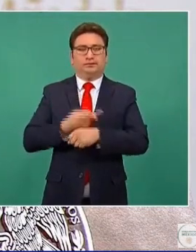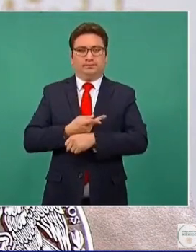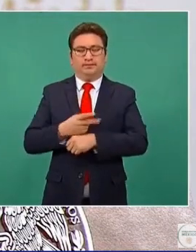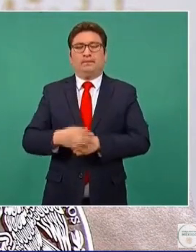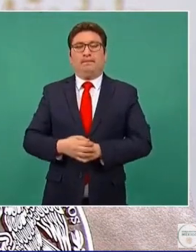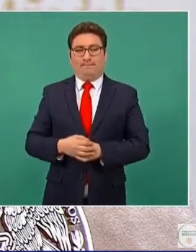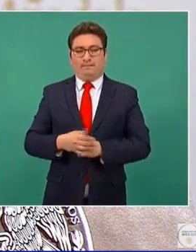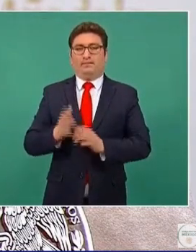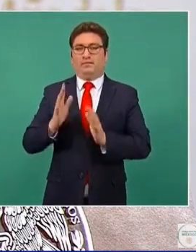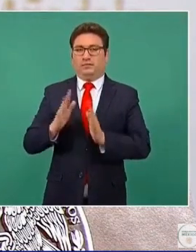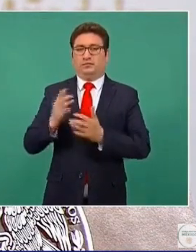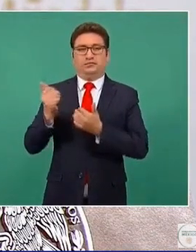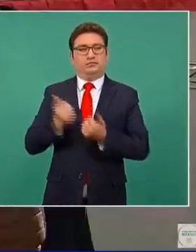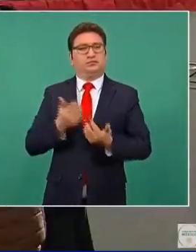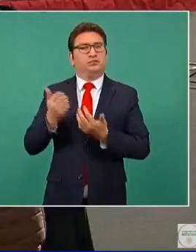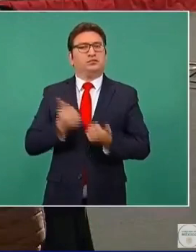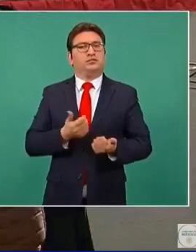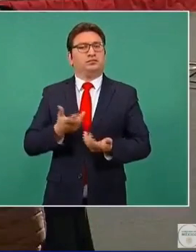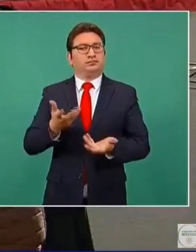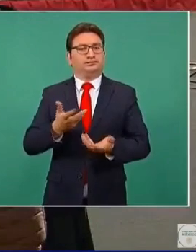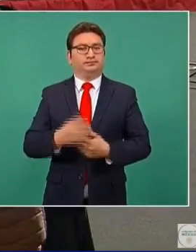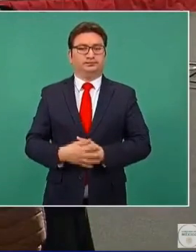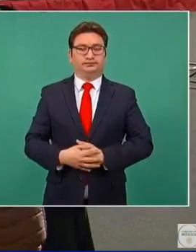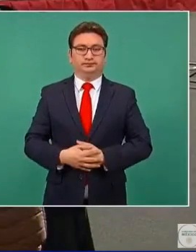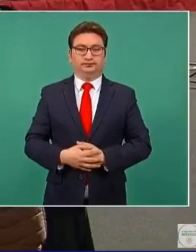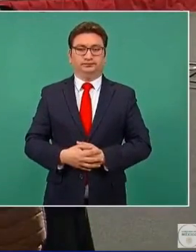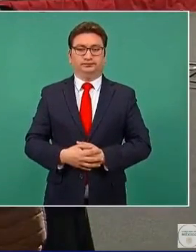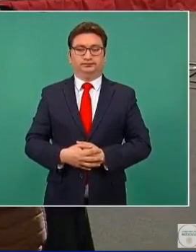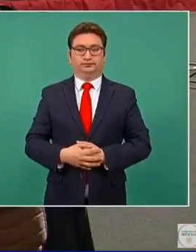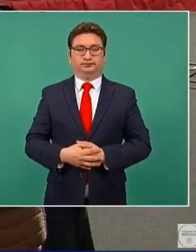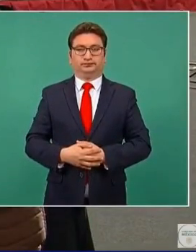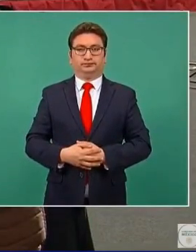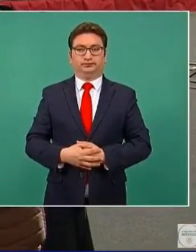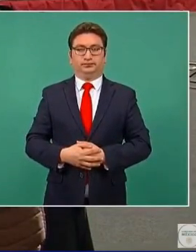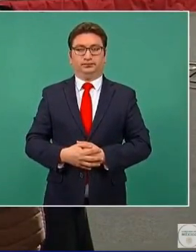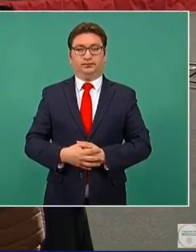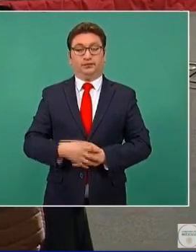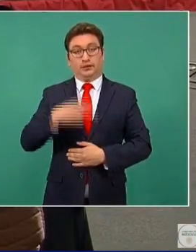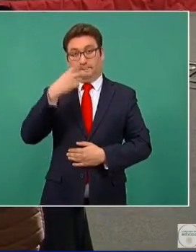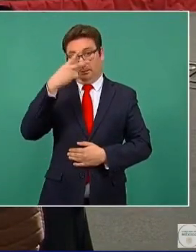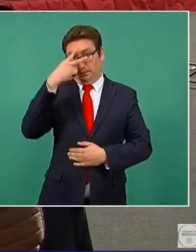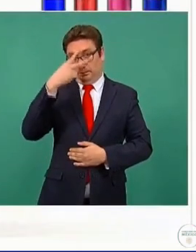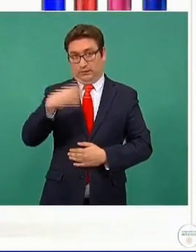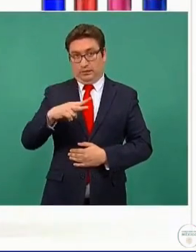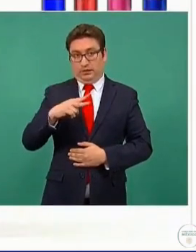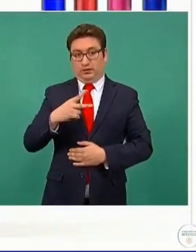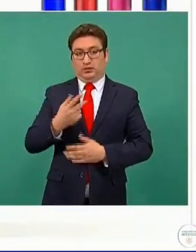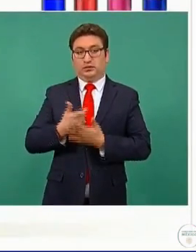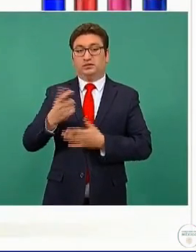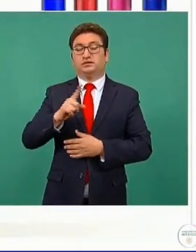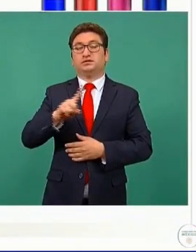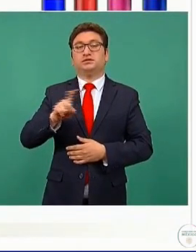ha contratado y vemos en esta diapositiva, México contrató